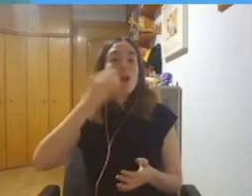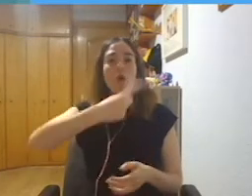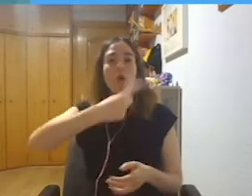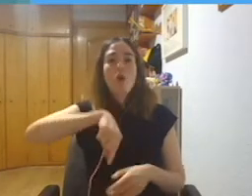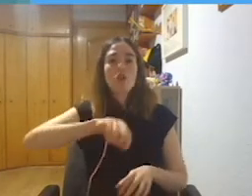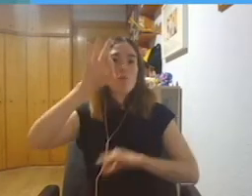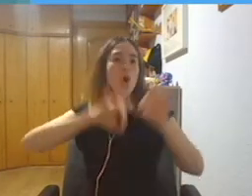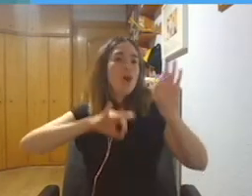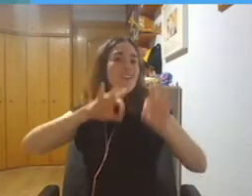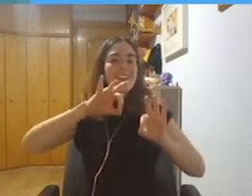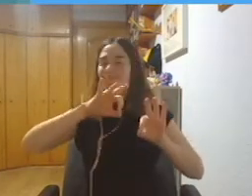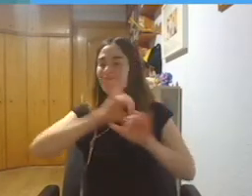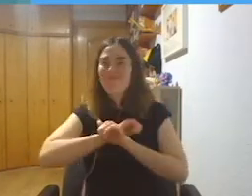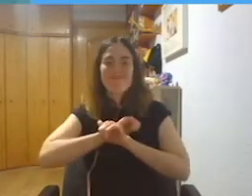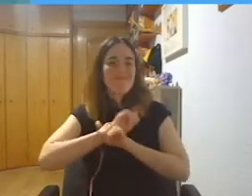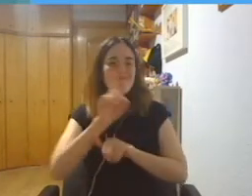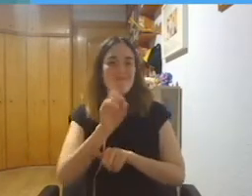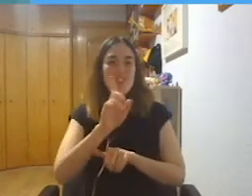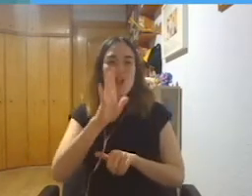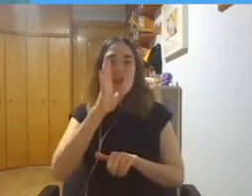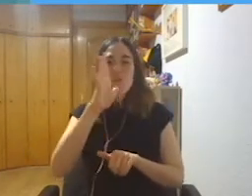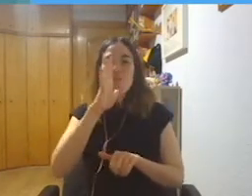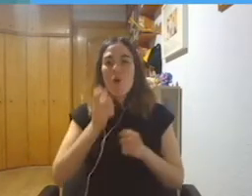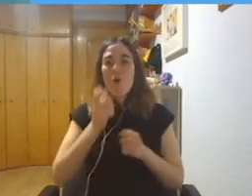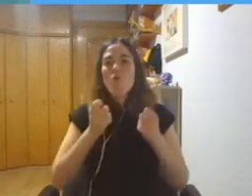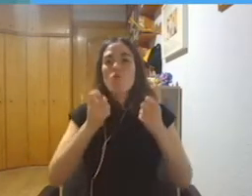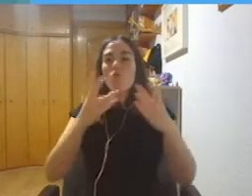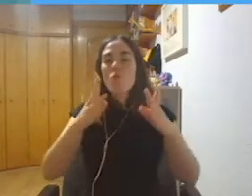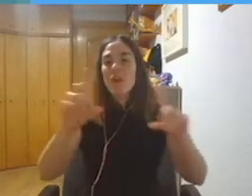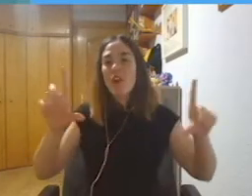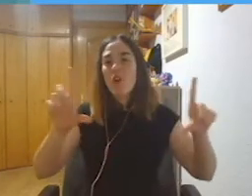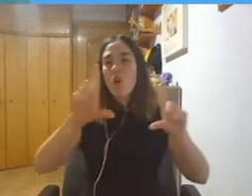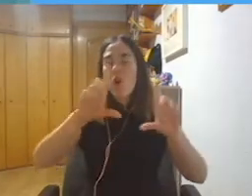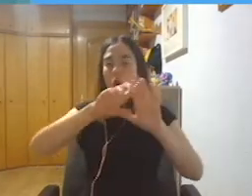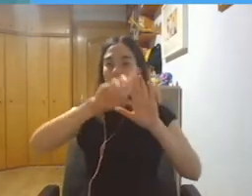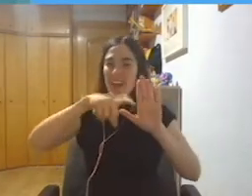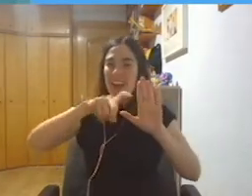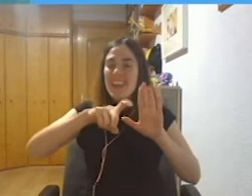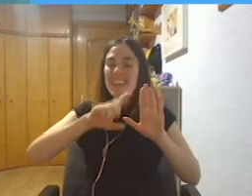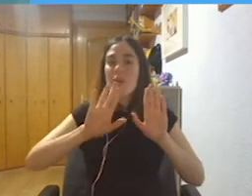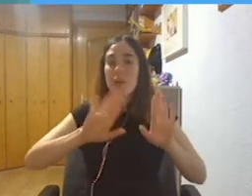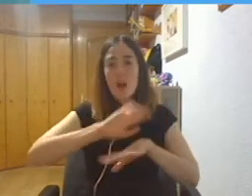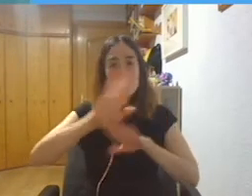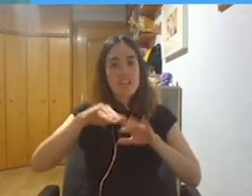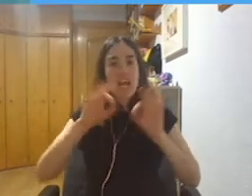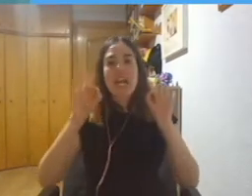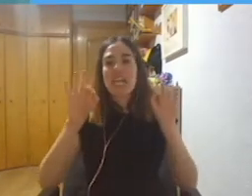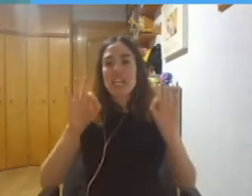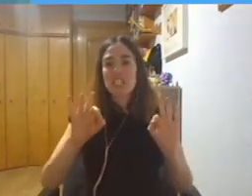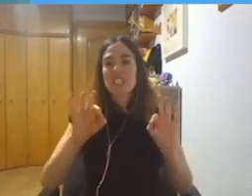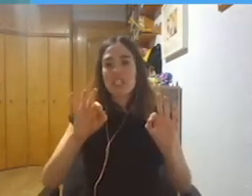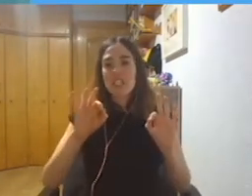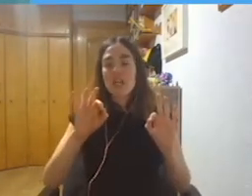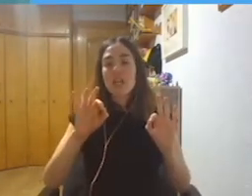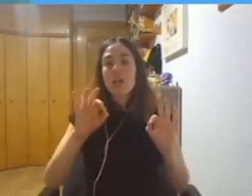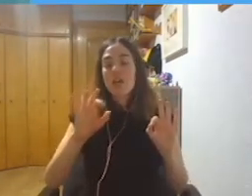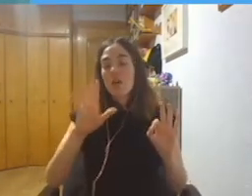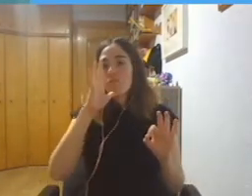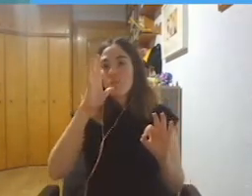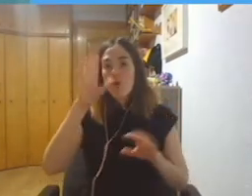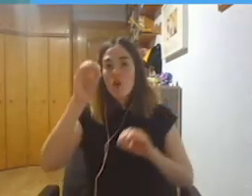esperabais el porcentaje, no os esperabais por número de cadenas, pero sí, estas son las cifras